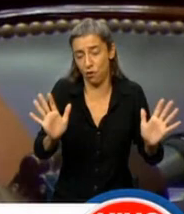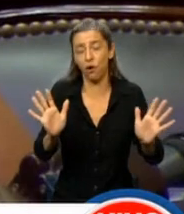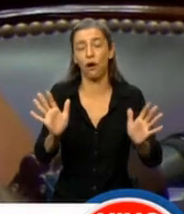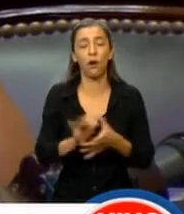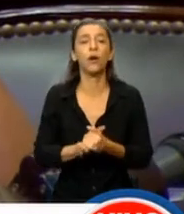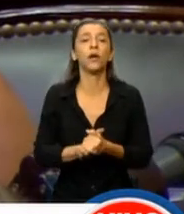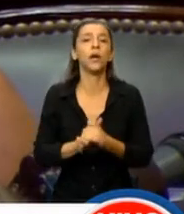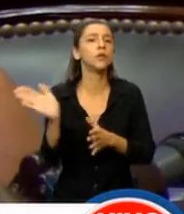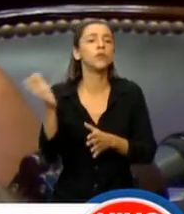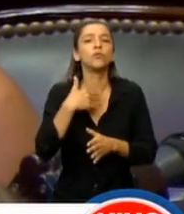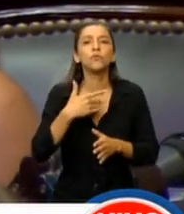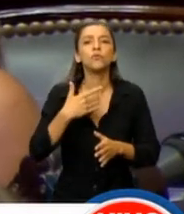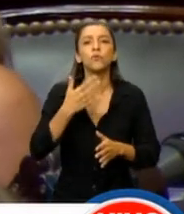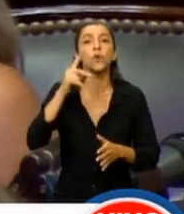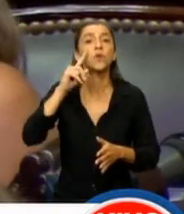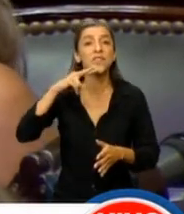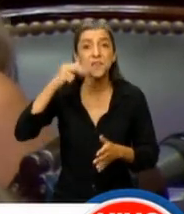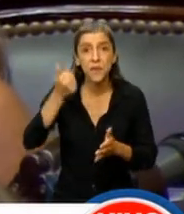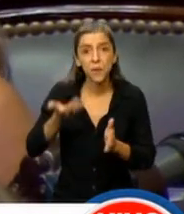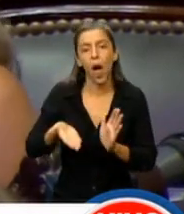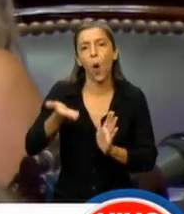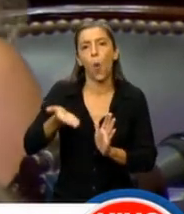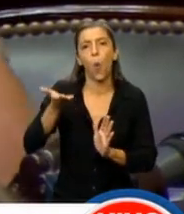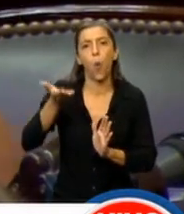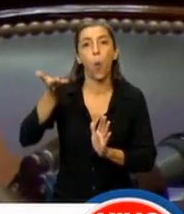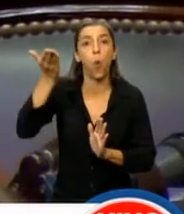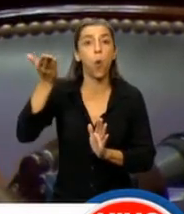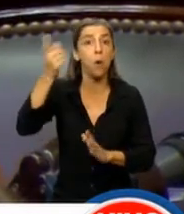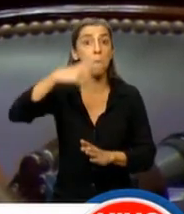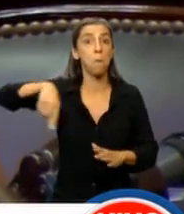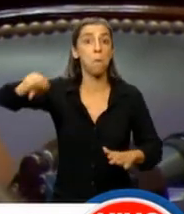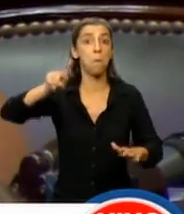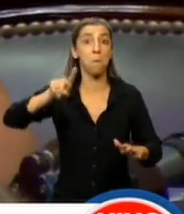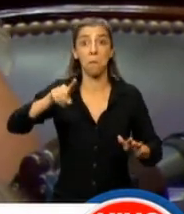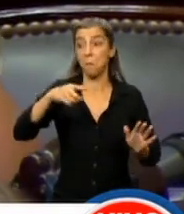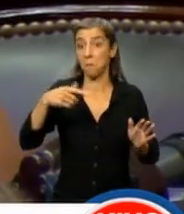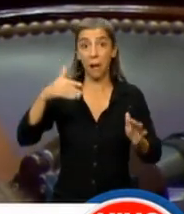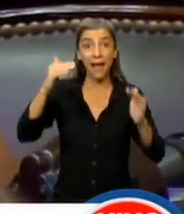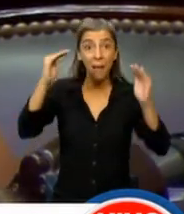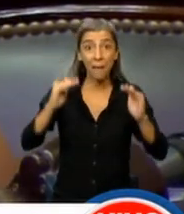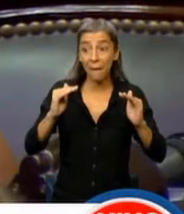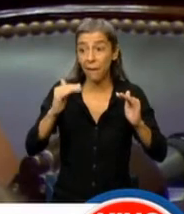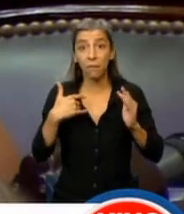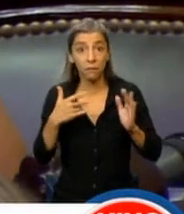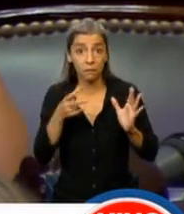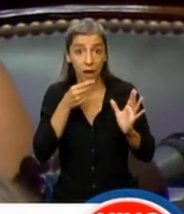subieron los impuestos, el IVA se fue subiendo, nadie lo bajó,